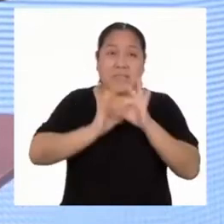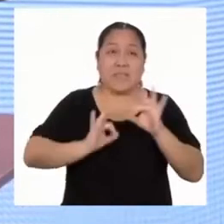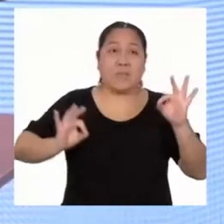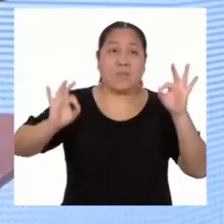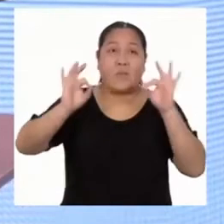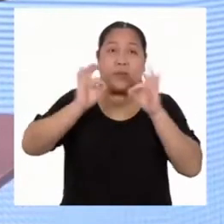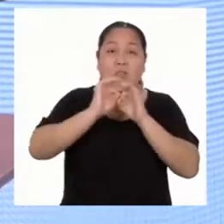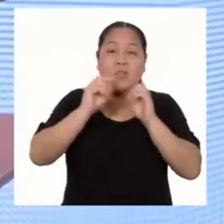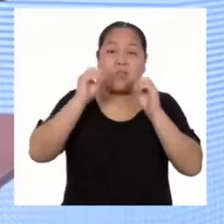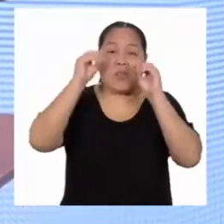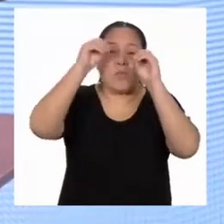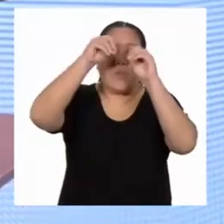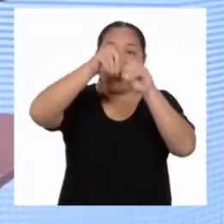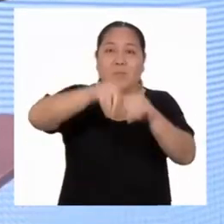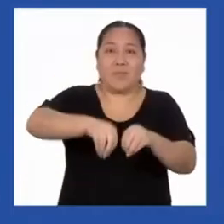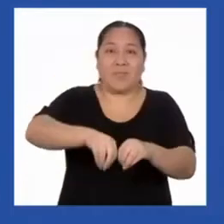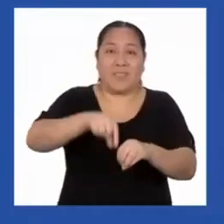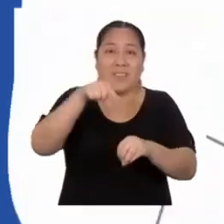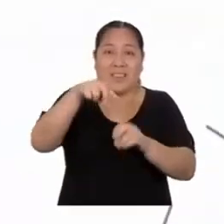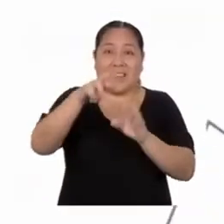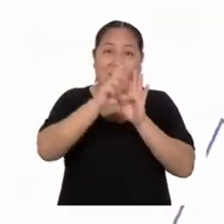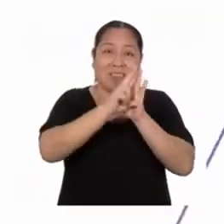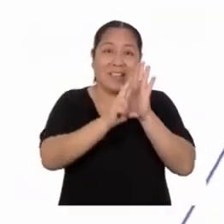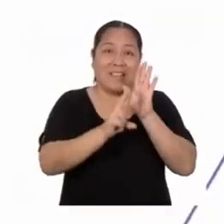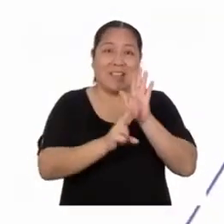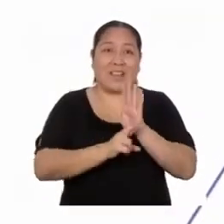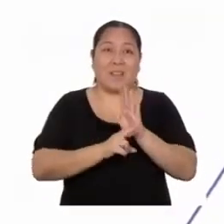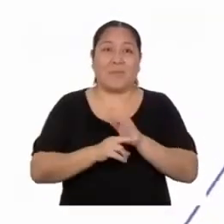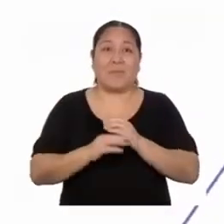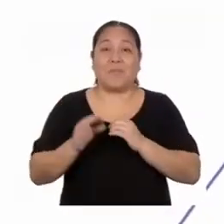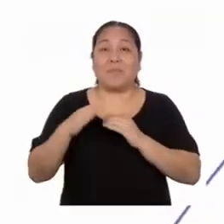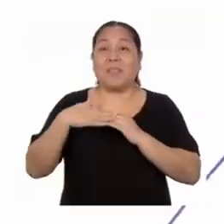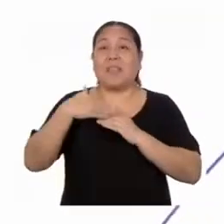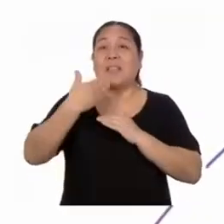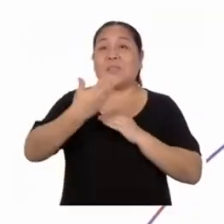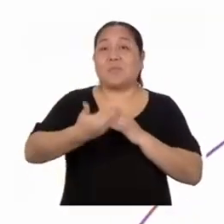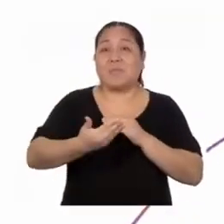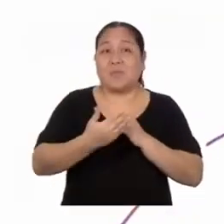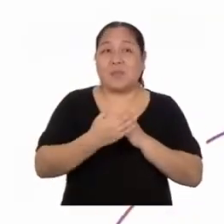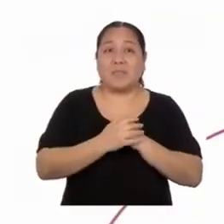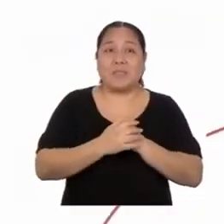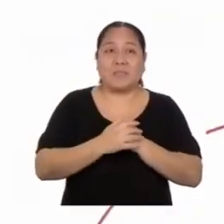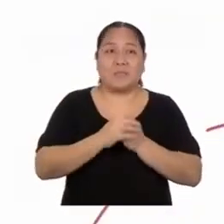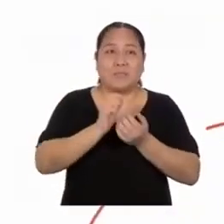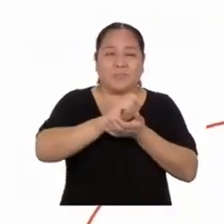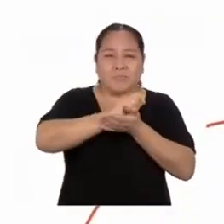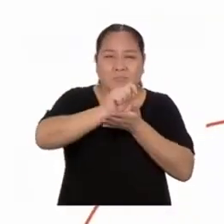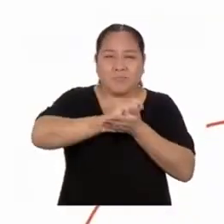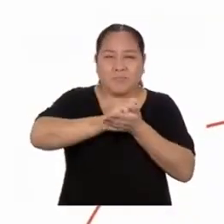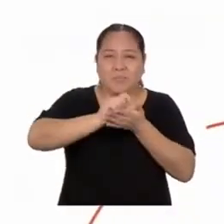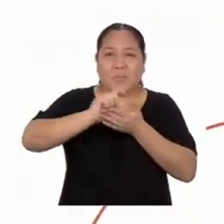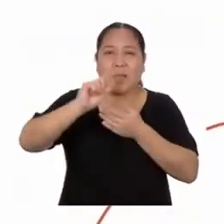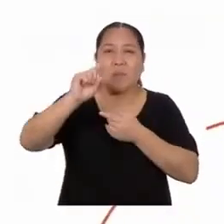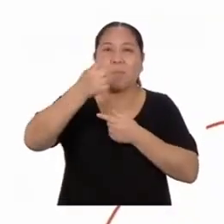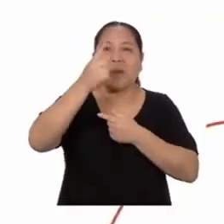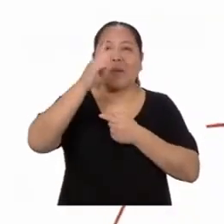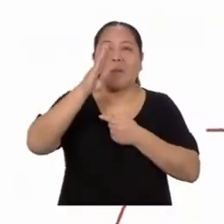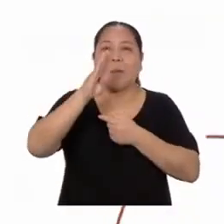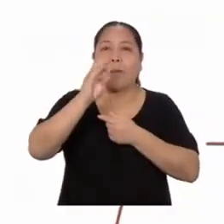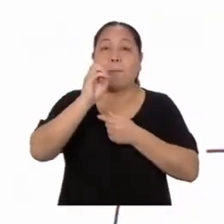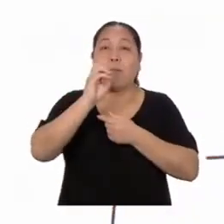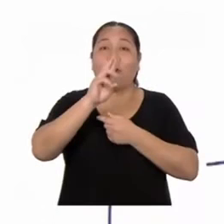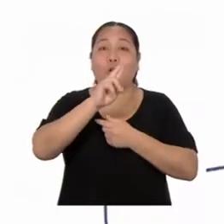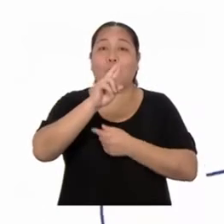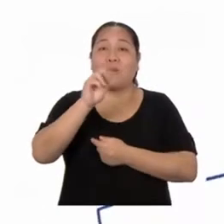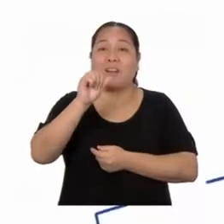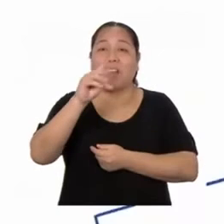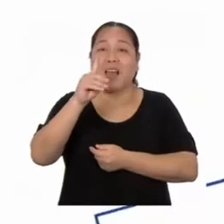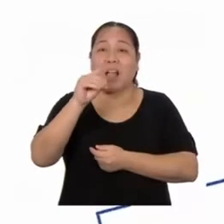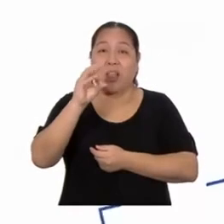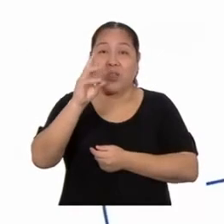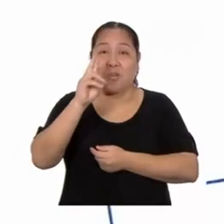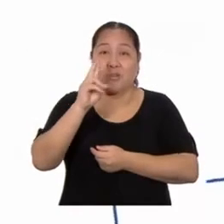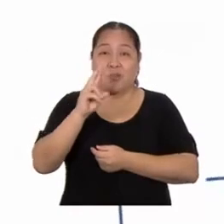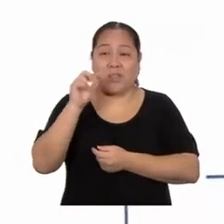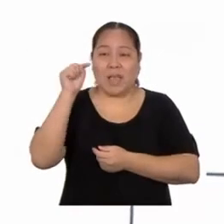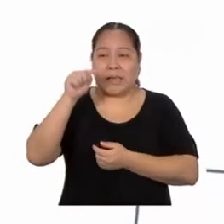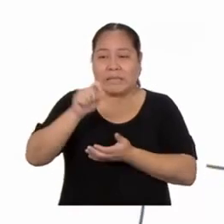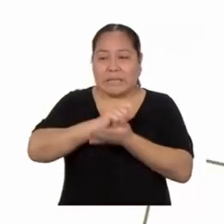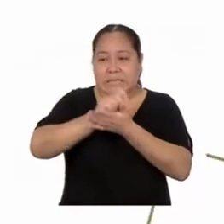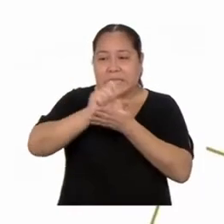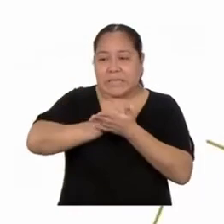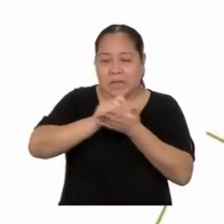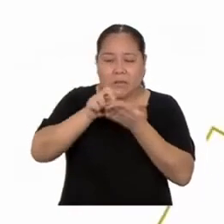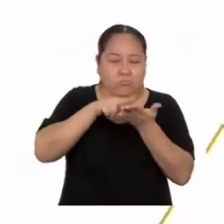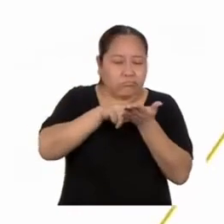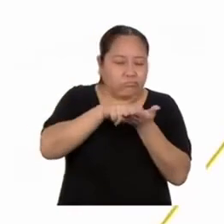ser tratadas en nuestro reglamento. Luego, aprendimos a escribir nuestro primer borrador. Aquí escribimos y borramos